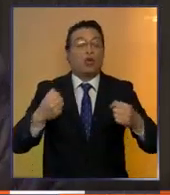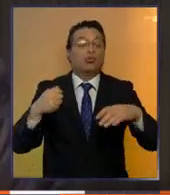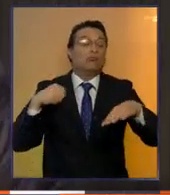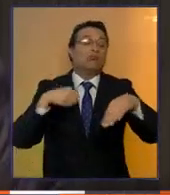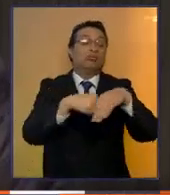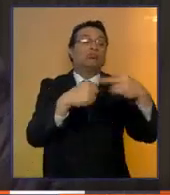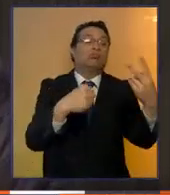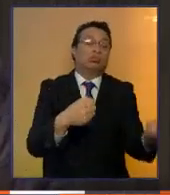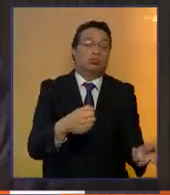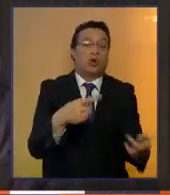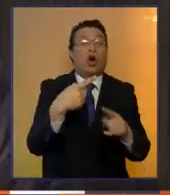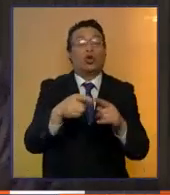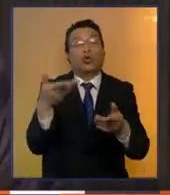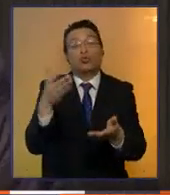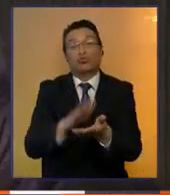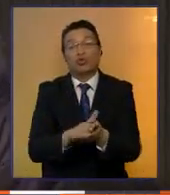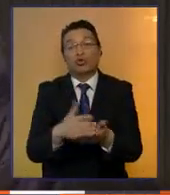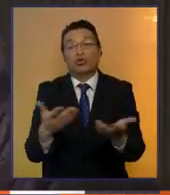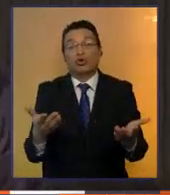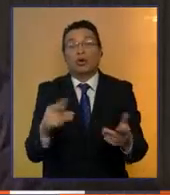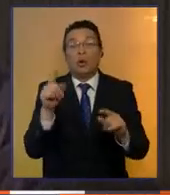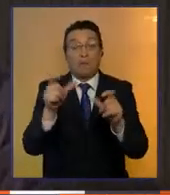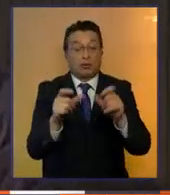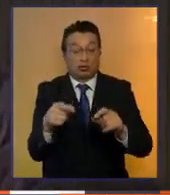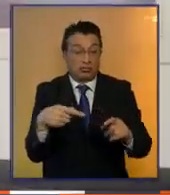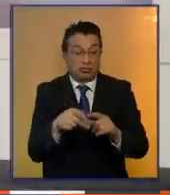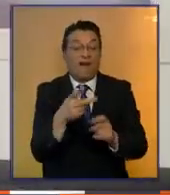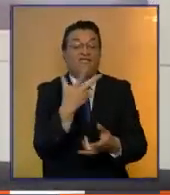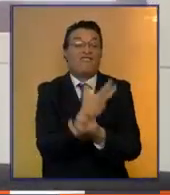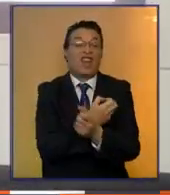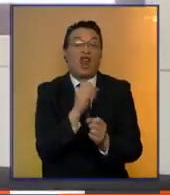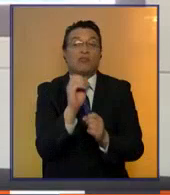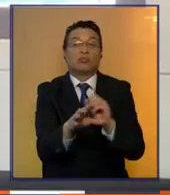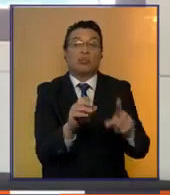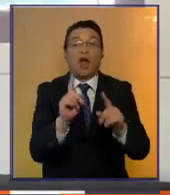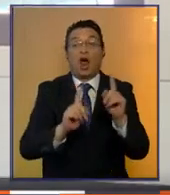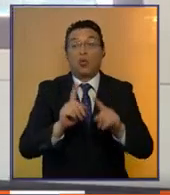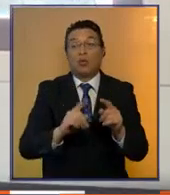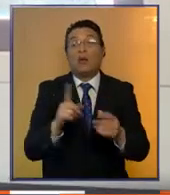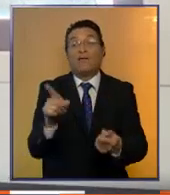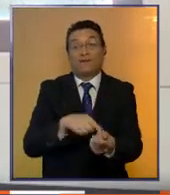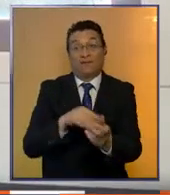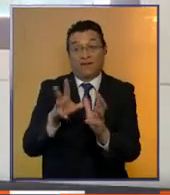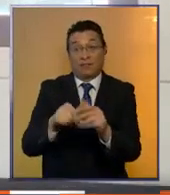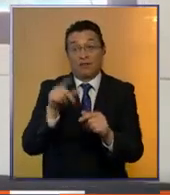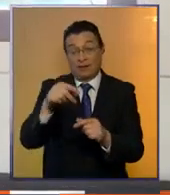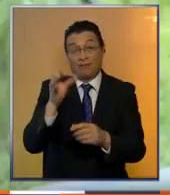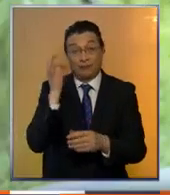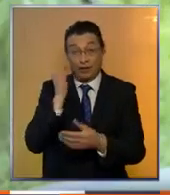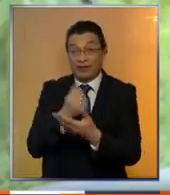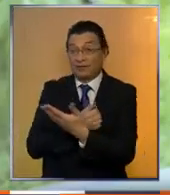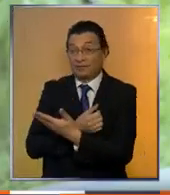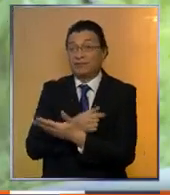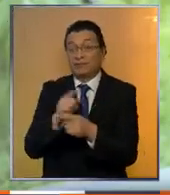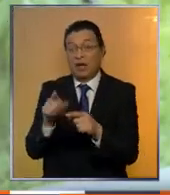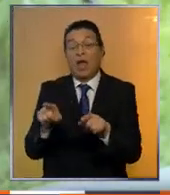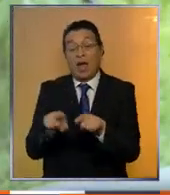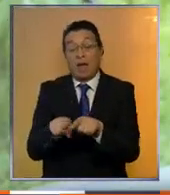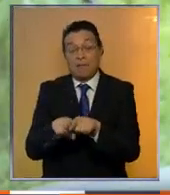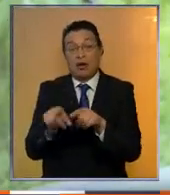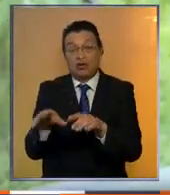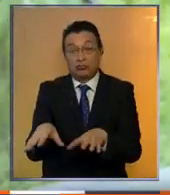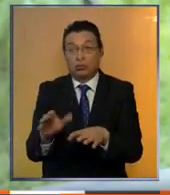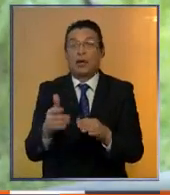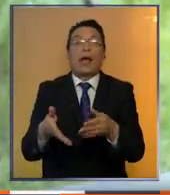otros han muerto también porque la gente que pasa les da veneno por ahora la familia de michu mantiene a sus nuevos hermanitos felinos sin